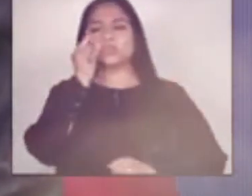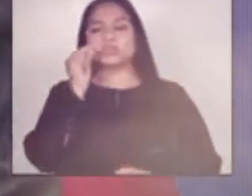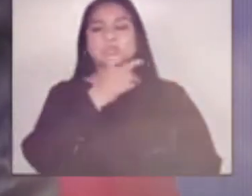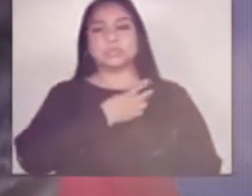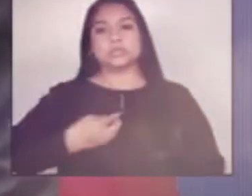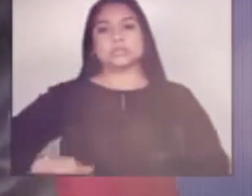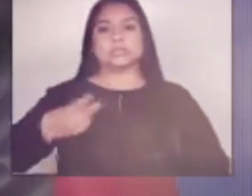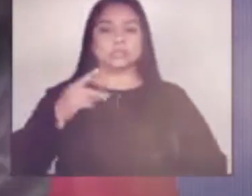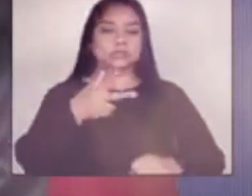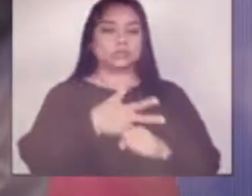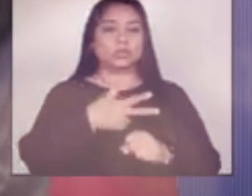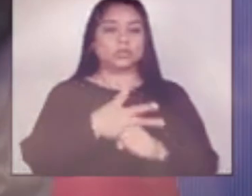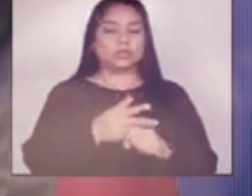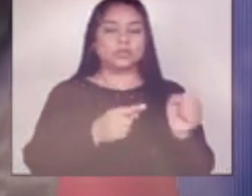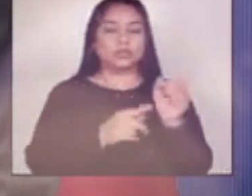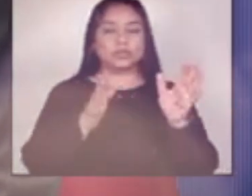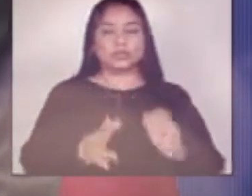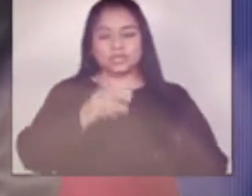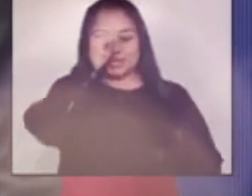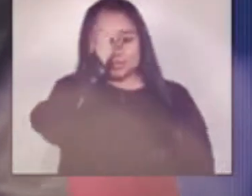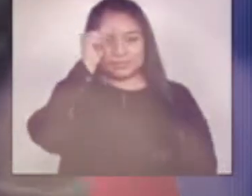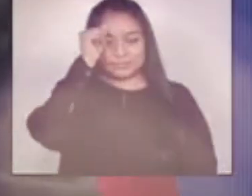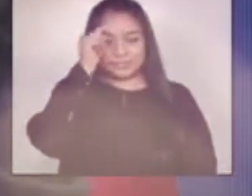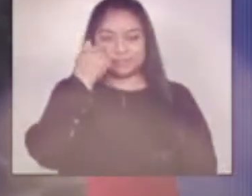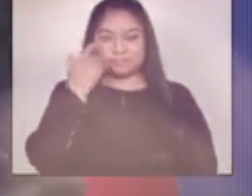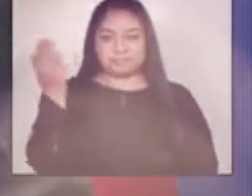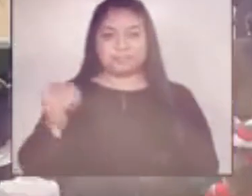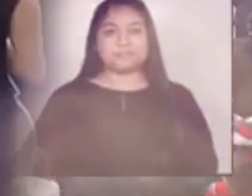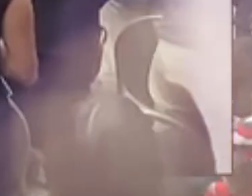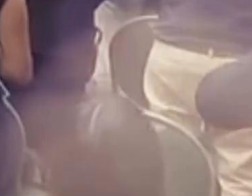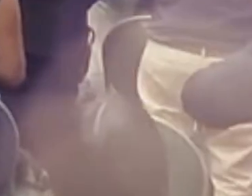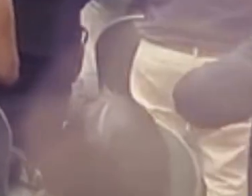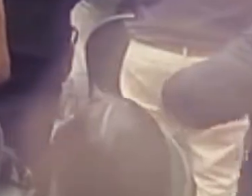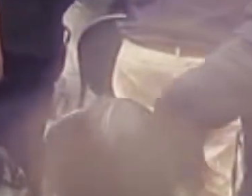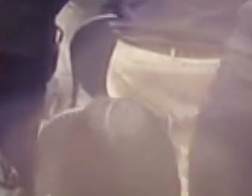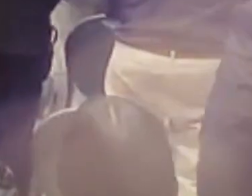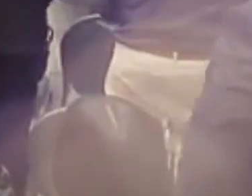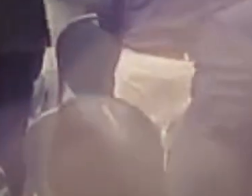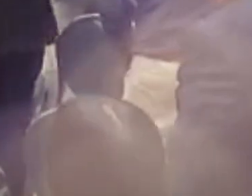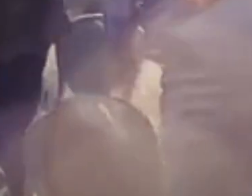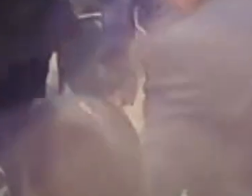de Guatemala, el doctor Alejandro Yamatei. Siéntense, por favor.